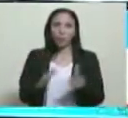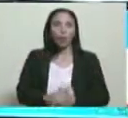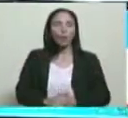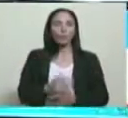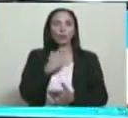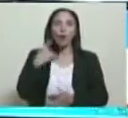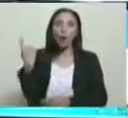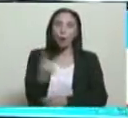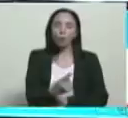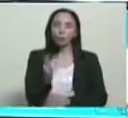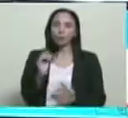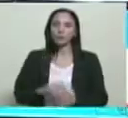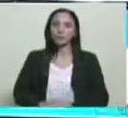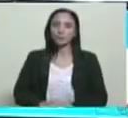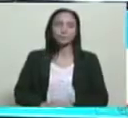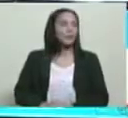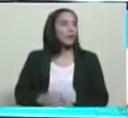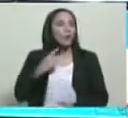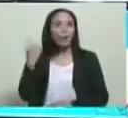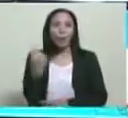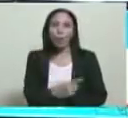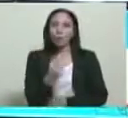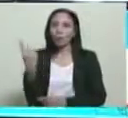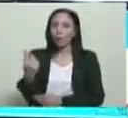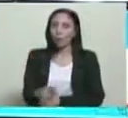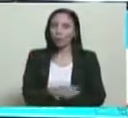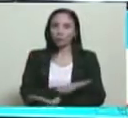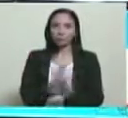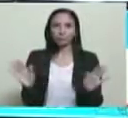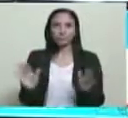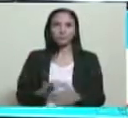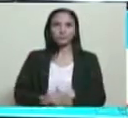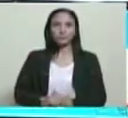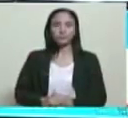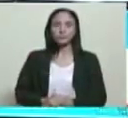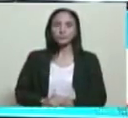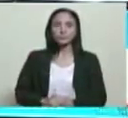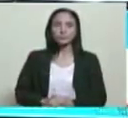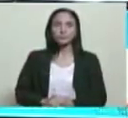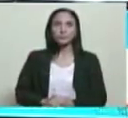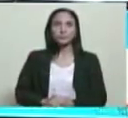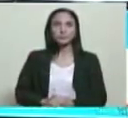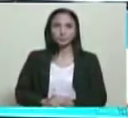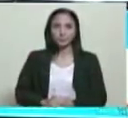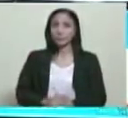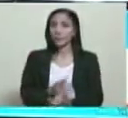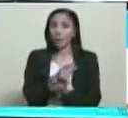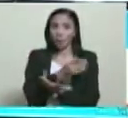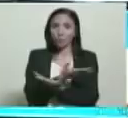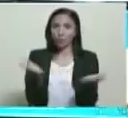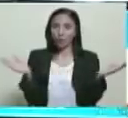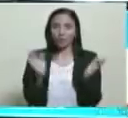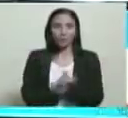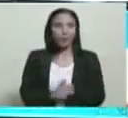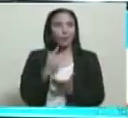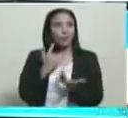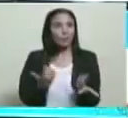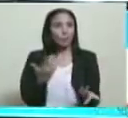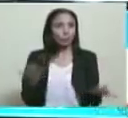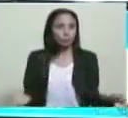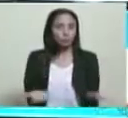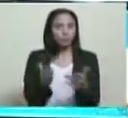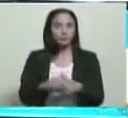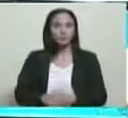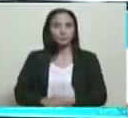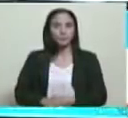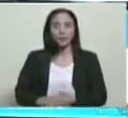son órdenes, funcionarios, ministros, ministras. Y ustedes a cumplirlas, a desarrollarlas,